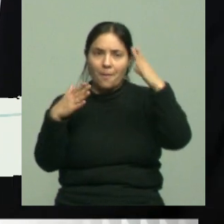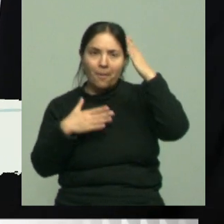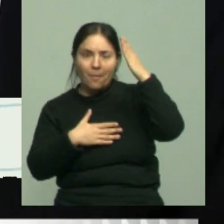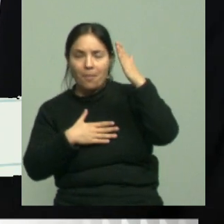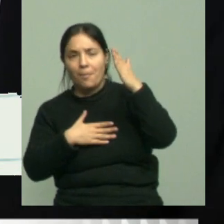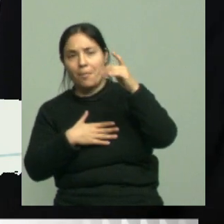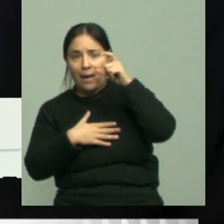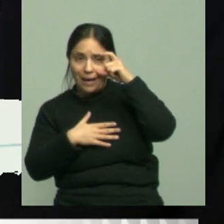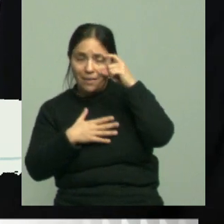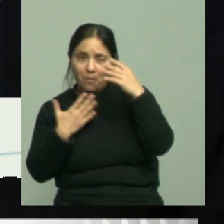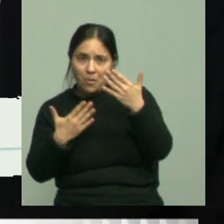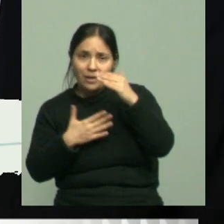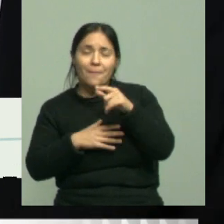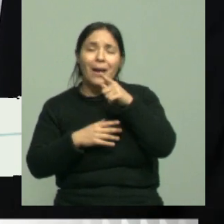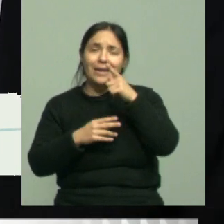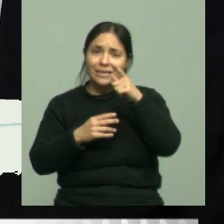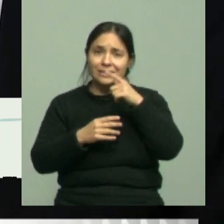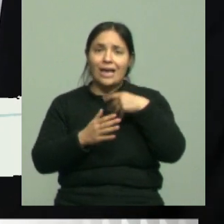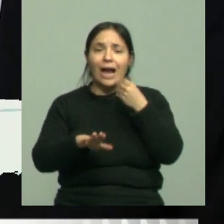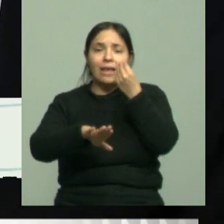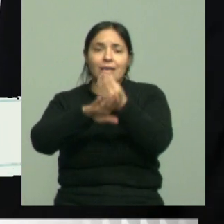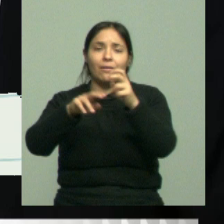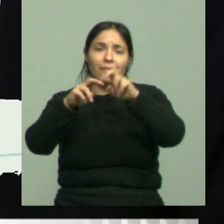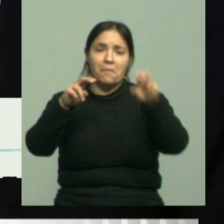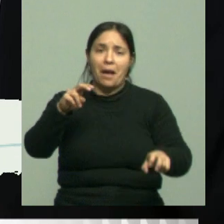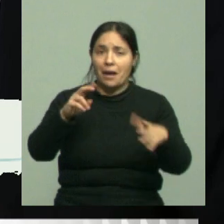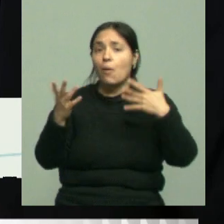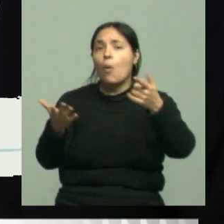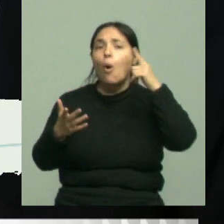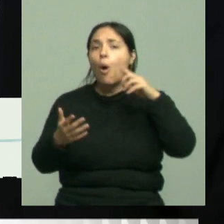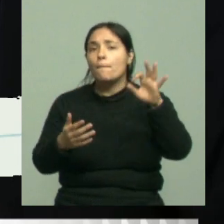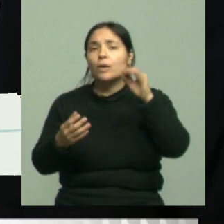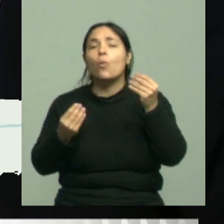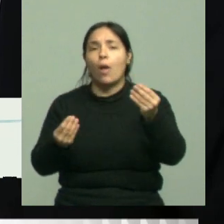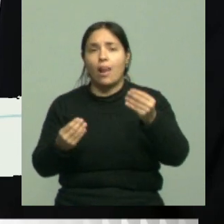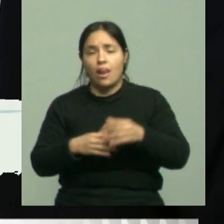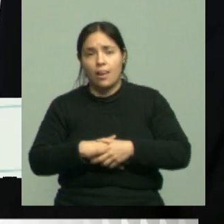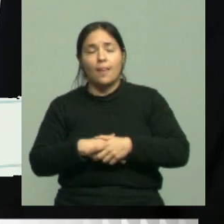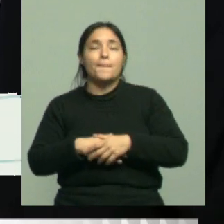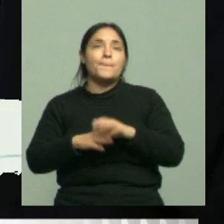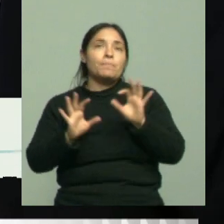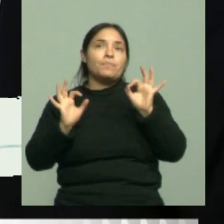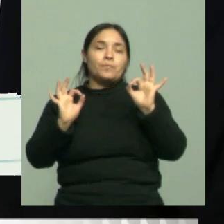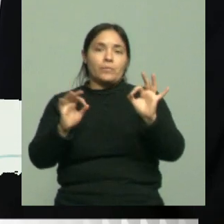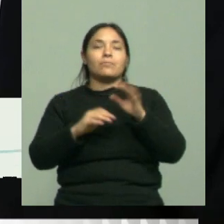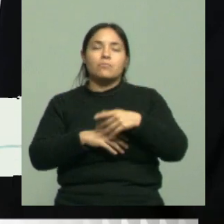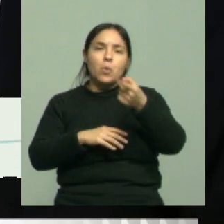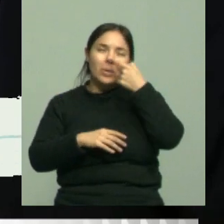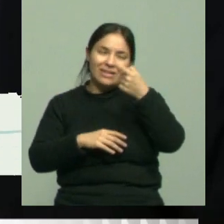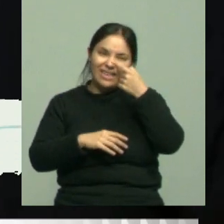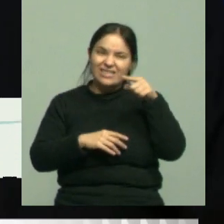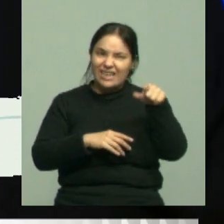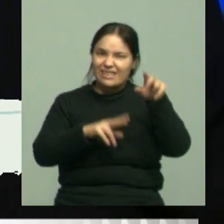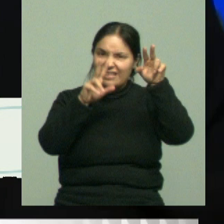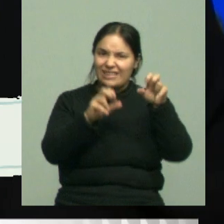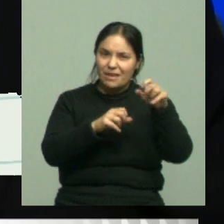hablaba en las últimas horas de que se bajaba de la candidatura. ¿Qué pensás? Bien, primero me parece interesantísimo este planteo que haces,